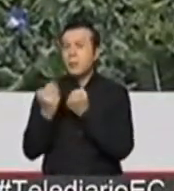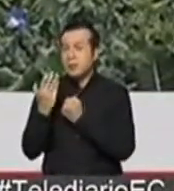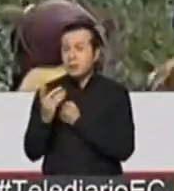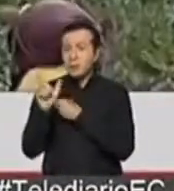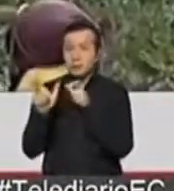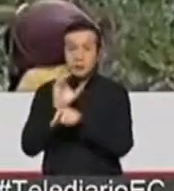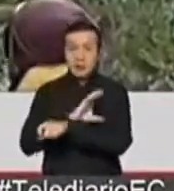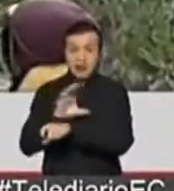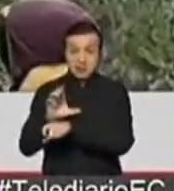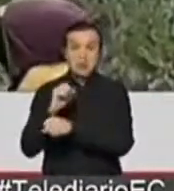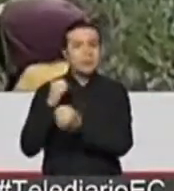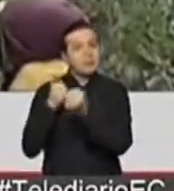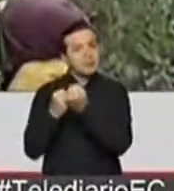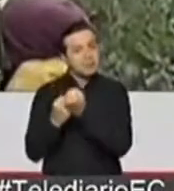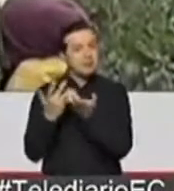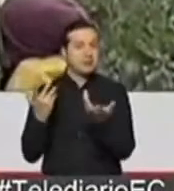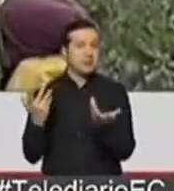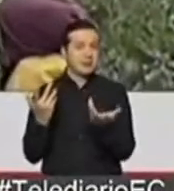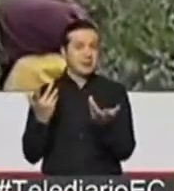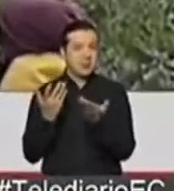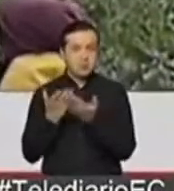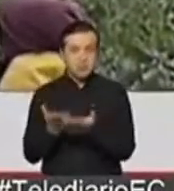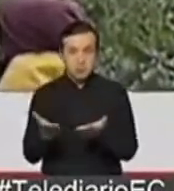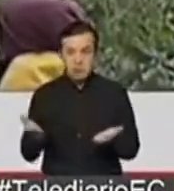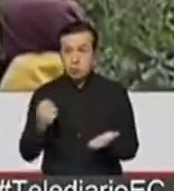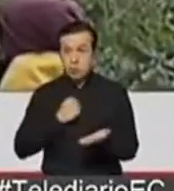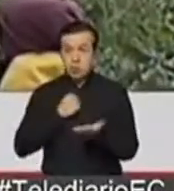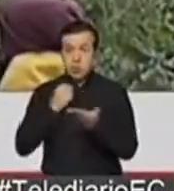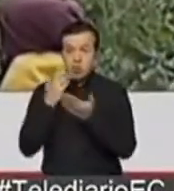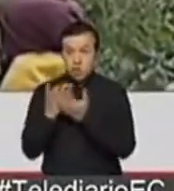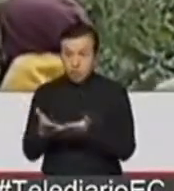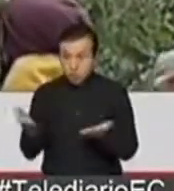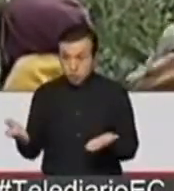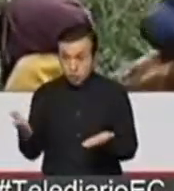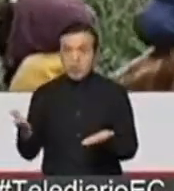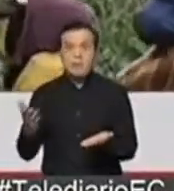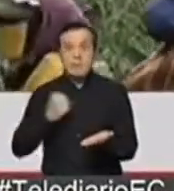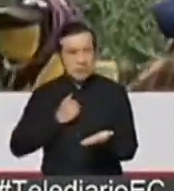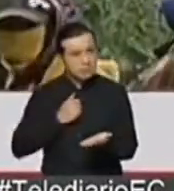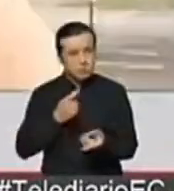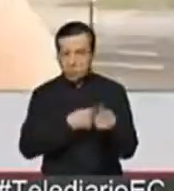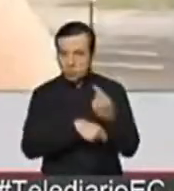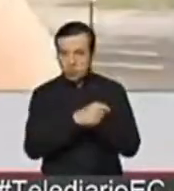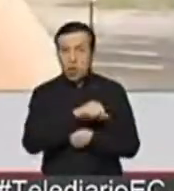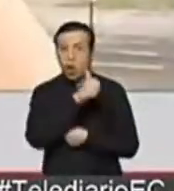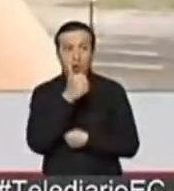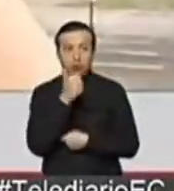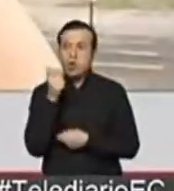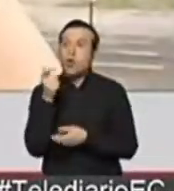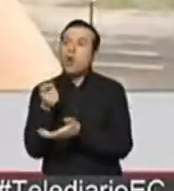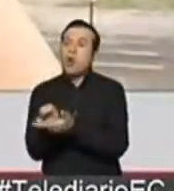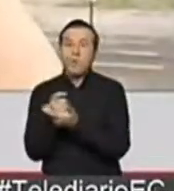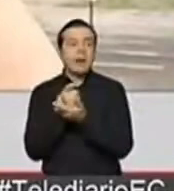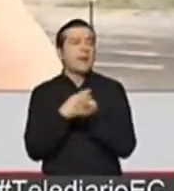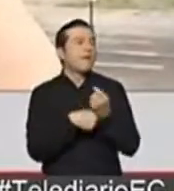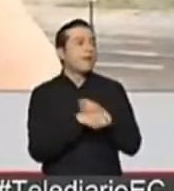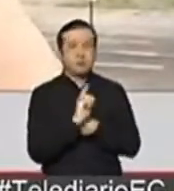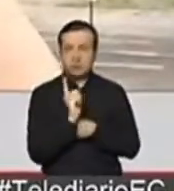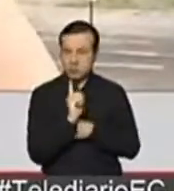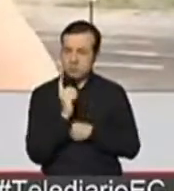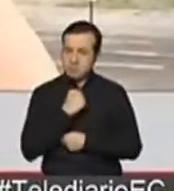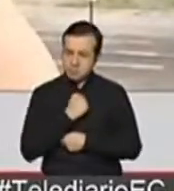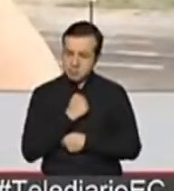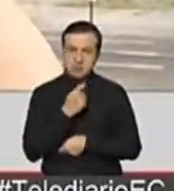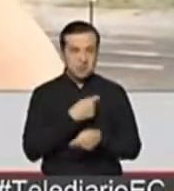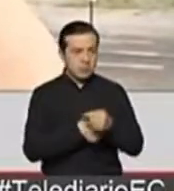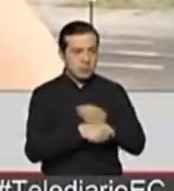del campo, eliminando en la comercialización de sus productos las cadenas de intermediación. Los centros de acopio que está haciendo la propuesta